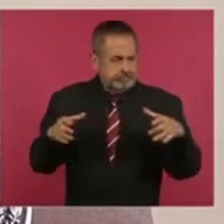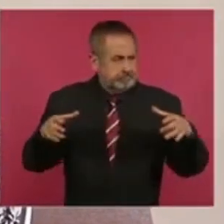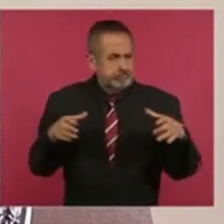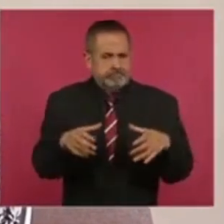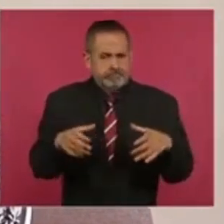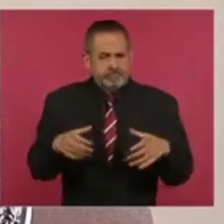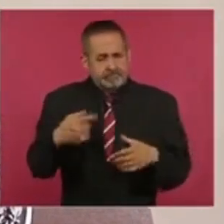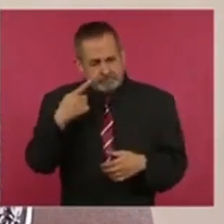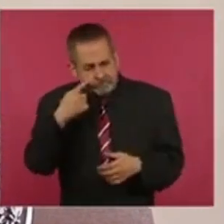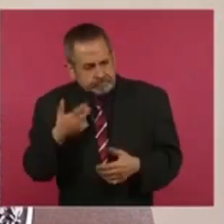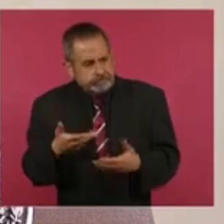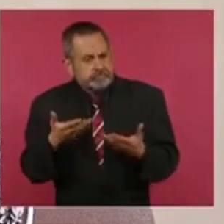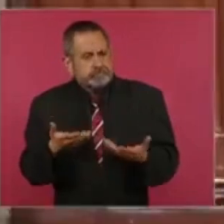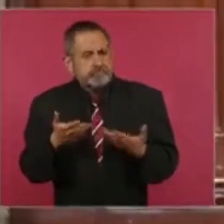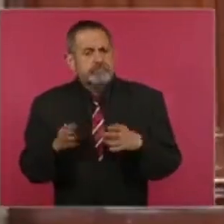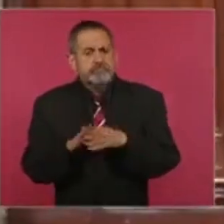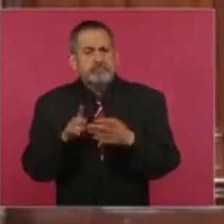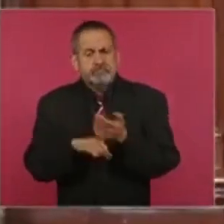para